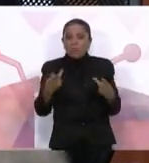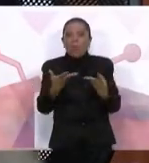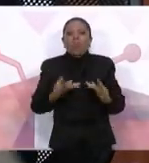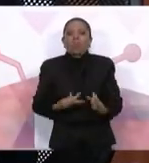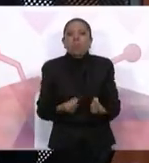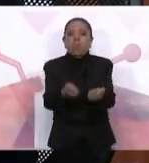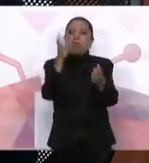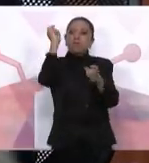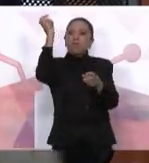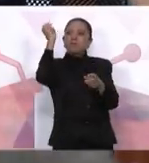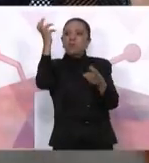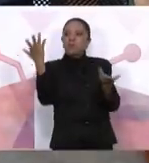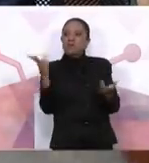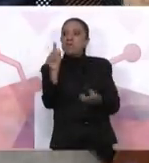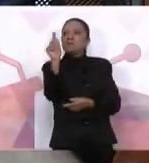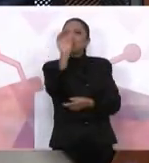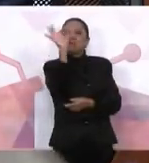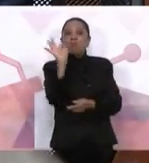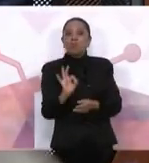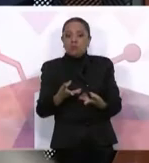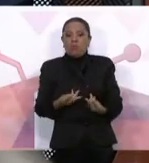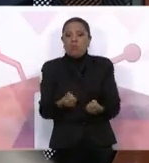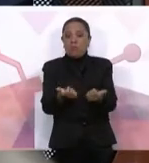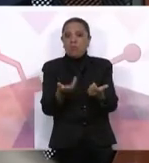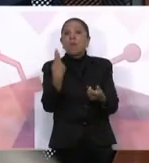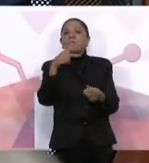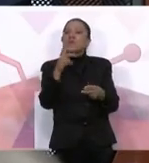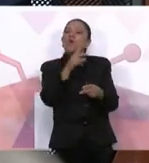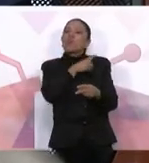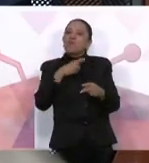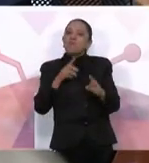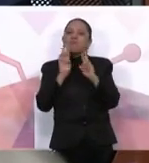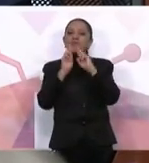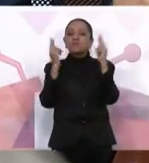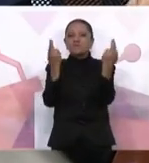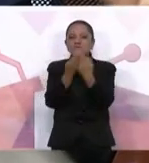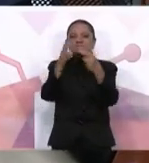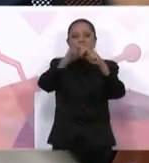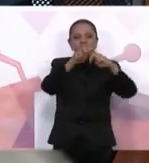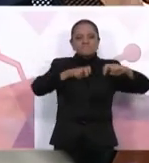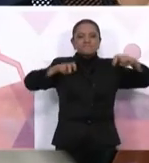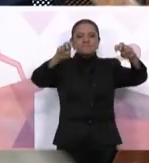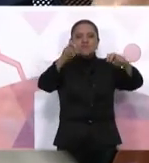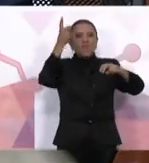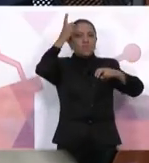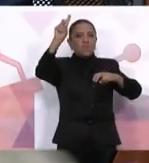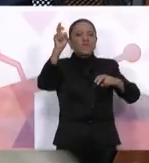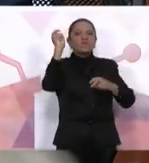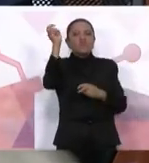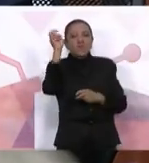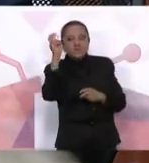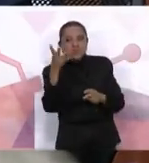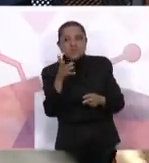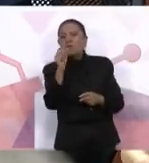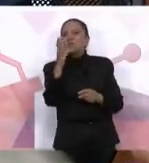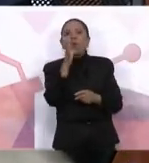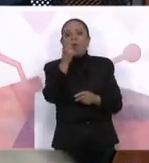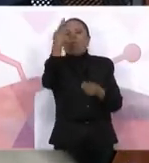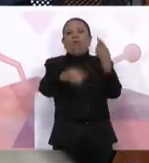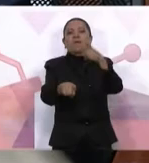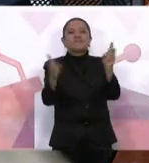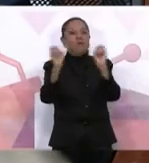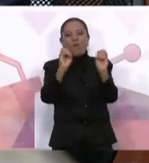ninguna política pública ni programa social que se plantee puede construirse sin los consensos tenemos que revisar